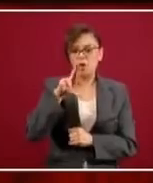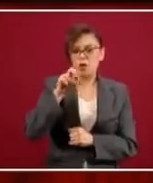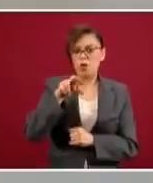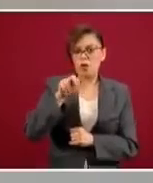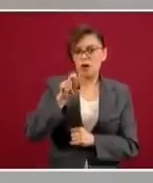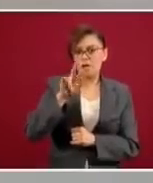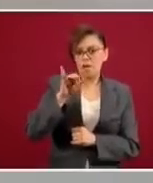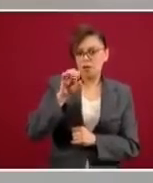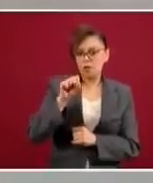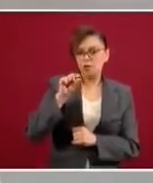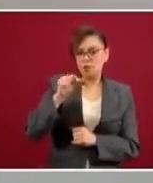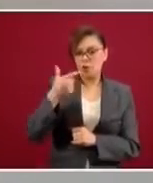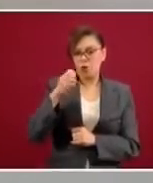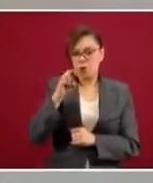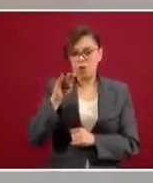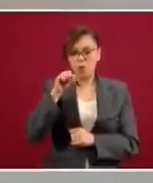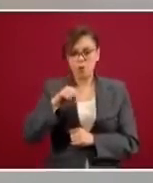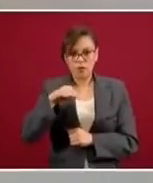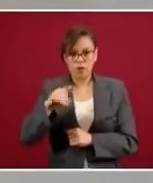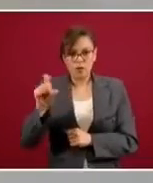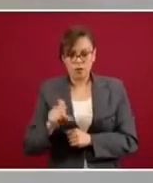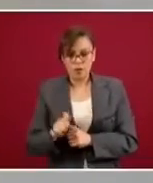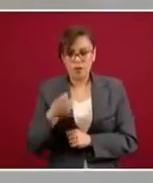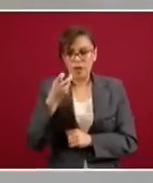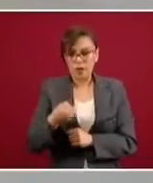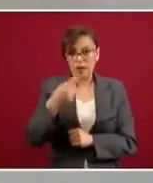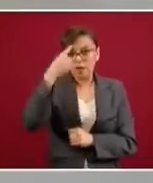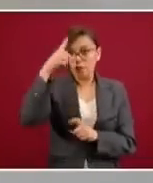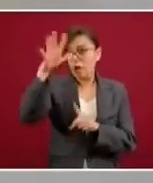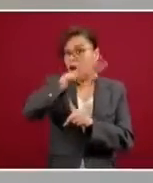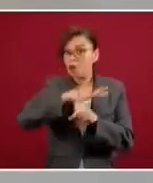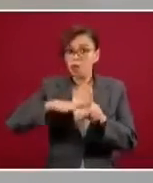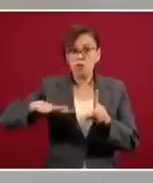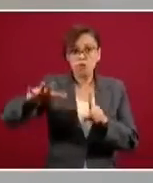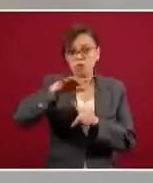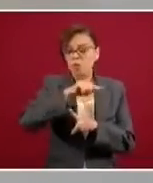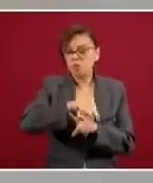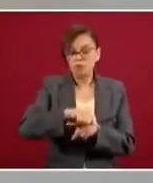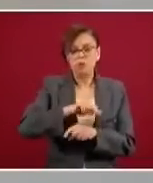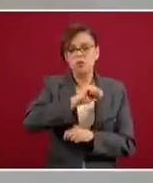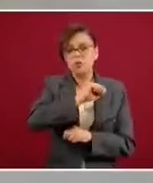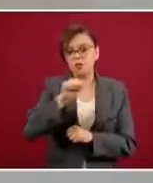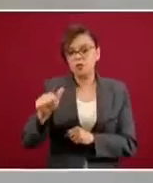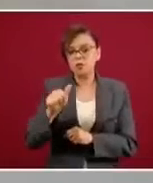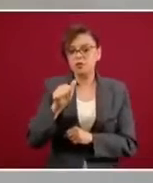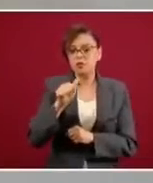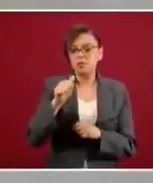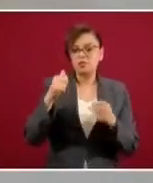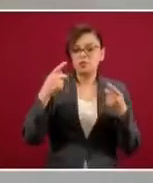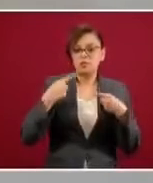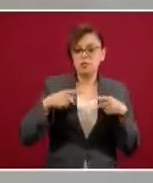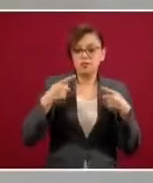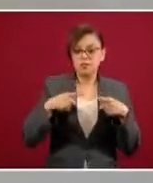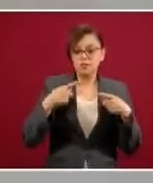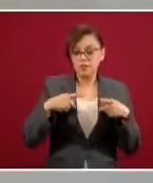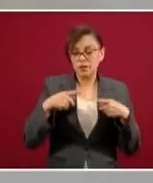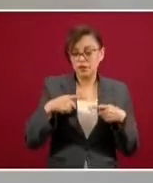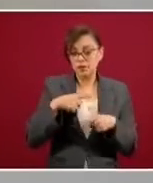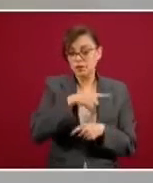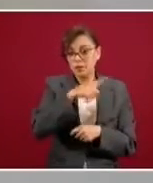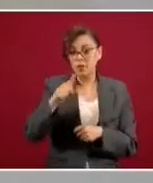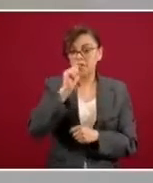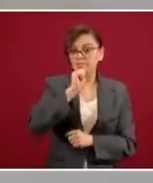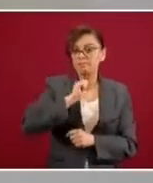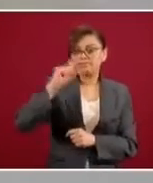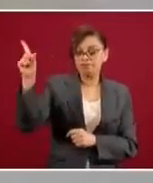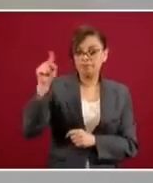coronavirus.gov.mx. No es una guía para uso de la población en general, es una guía técnica para las y los profesionales